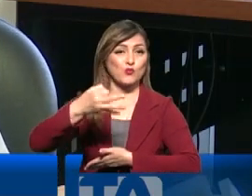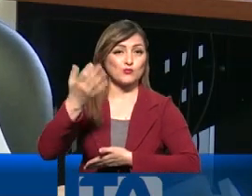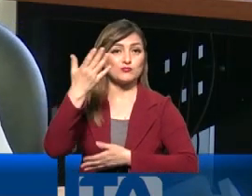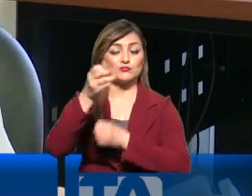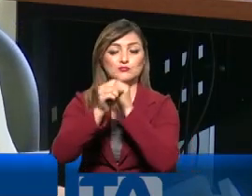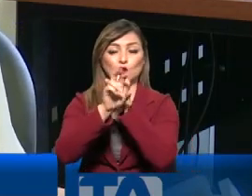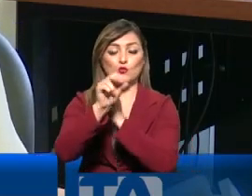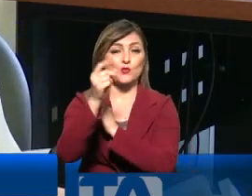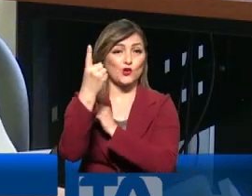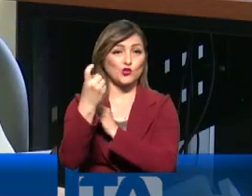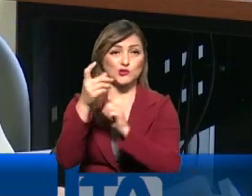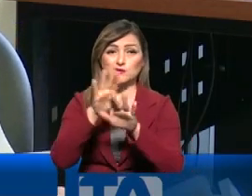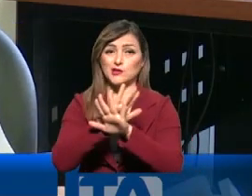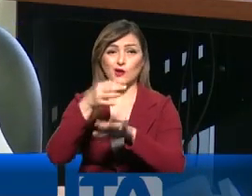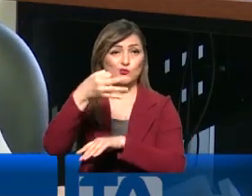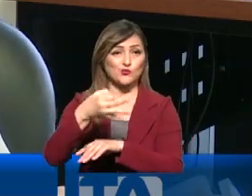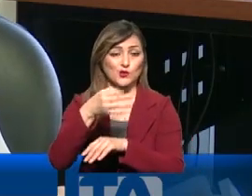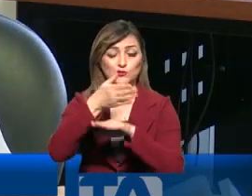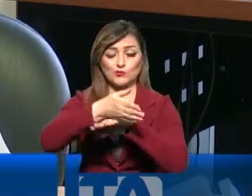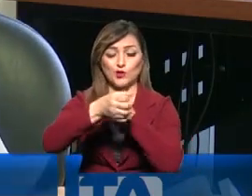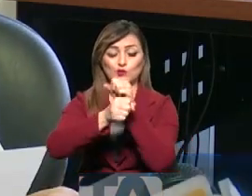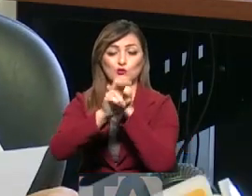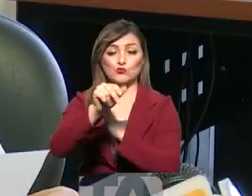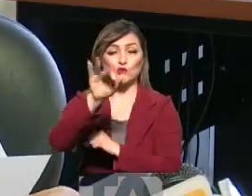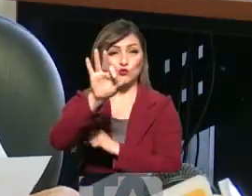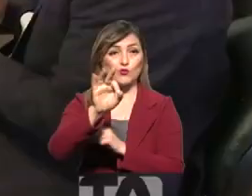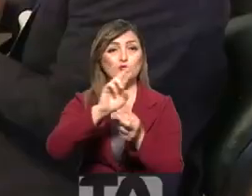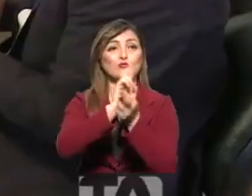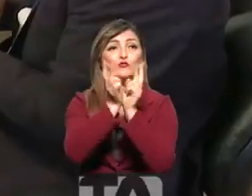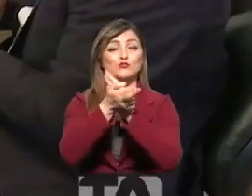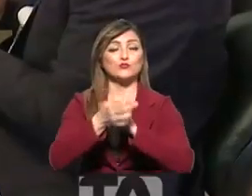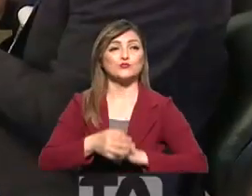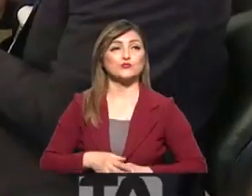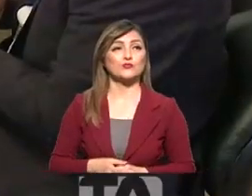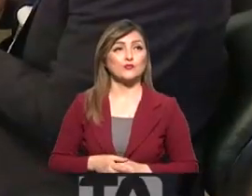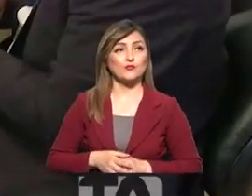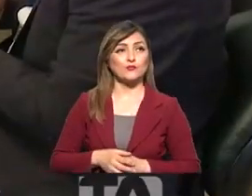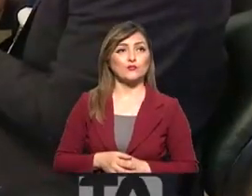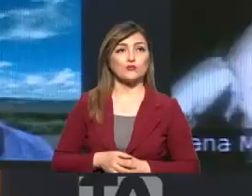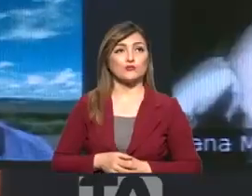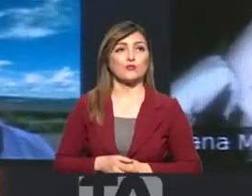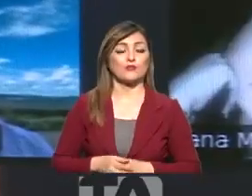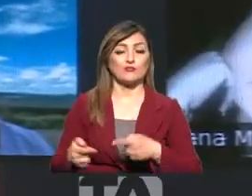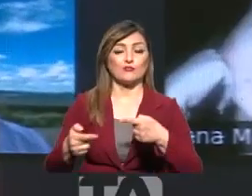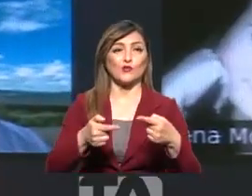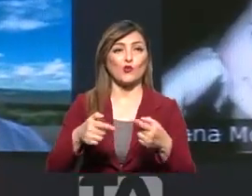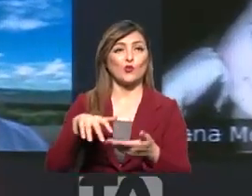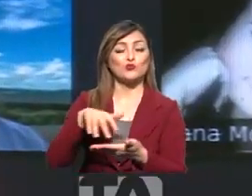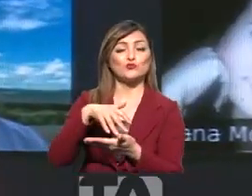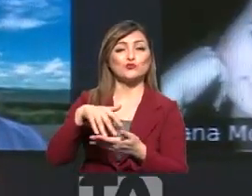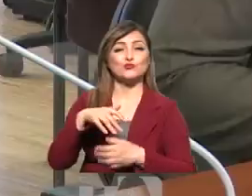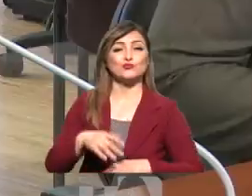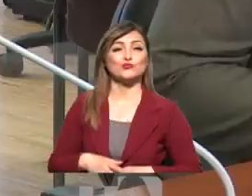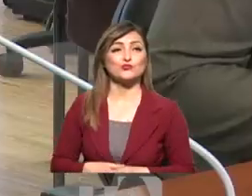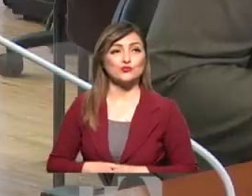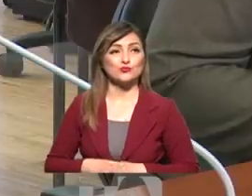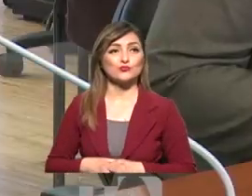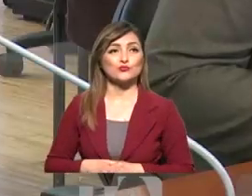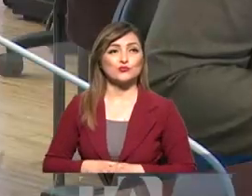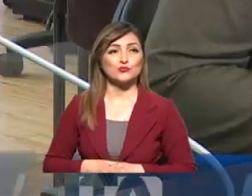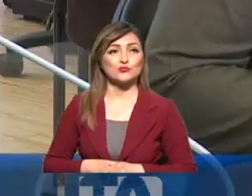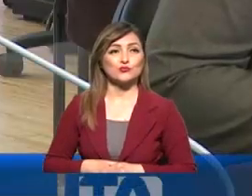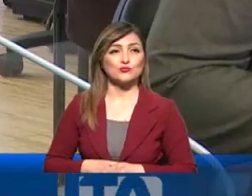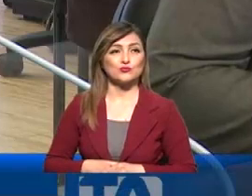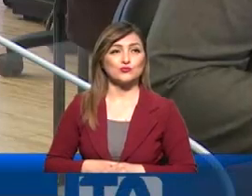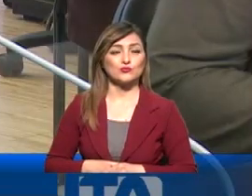año 2011 y en el 2019 con la reforma. Sobre este tema hubo algunos cuestionamientos. Si se